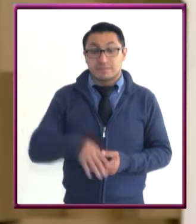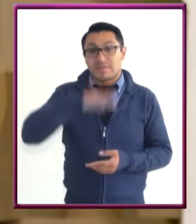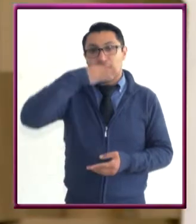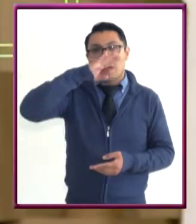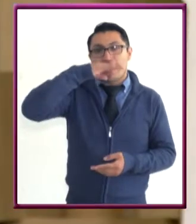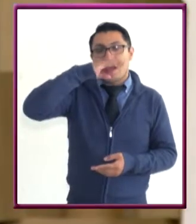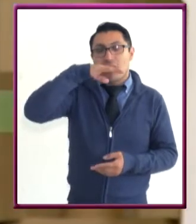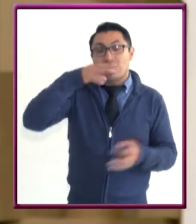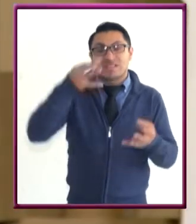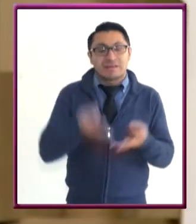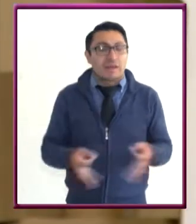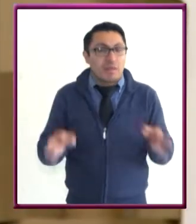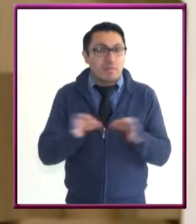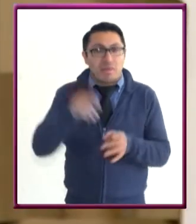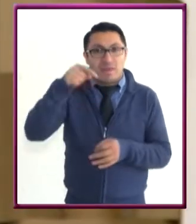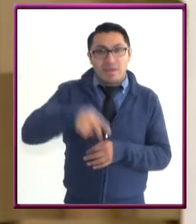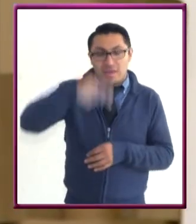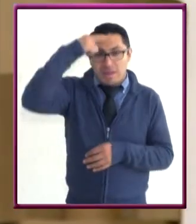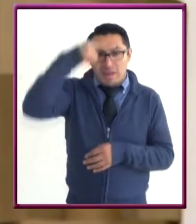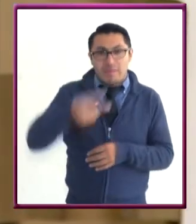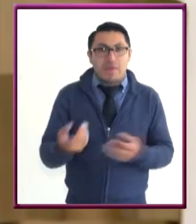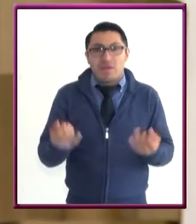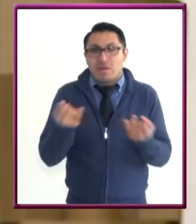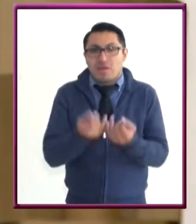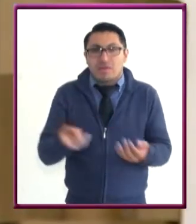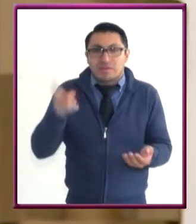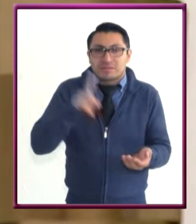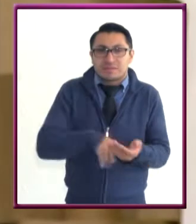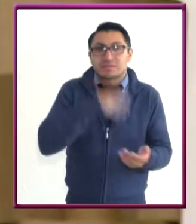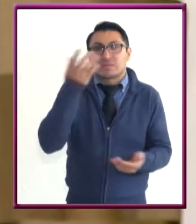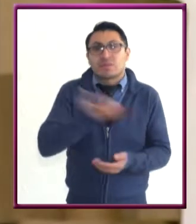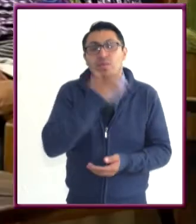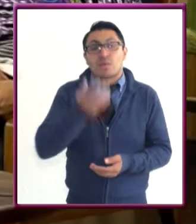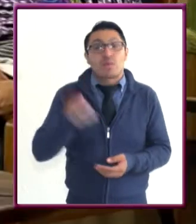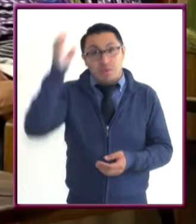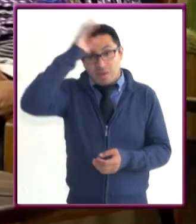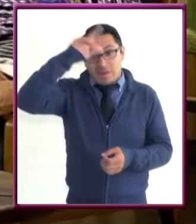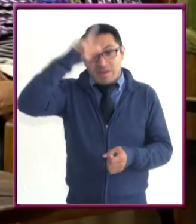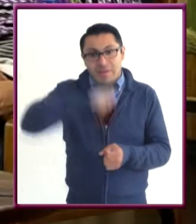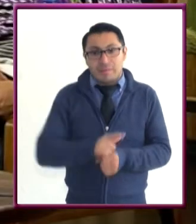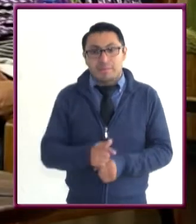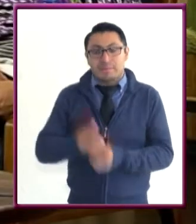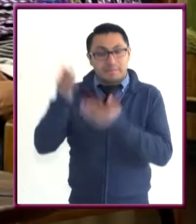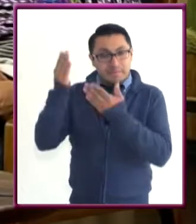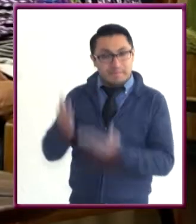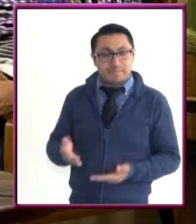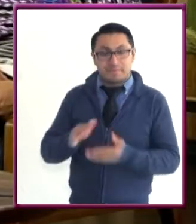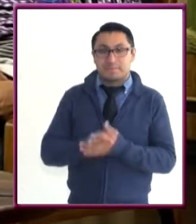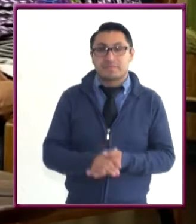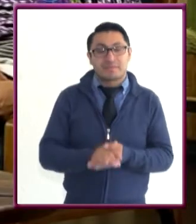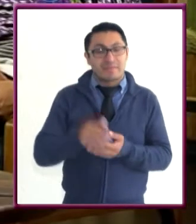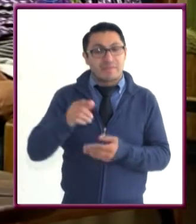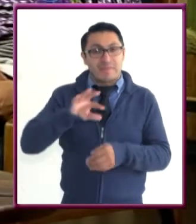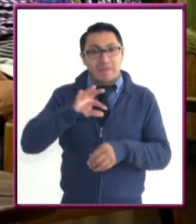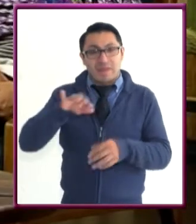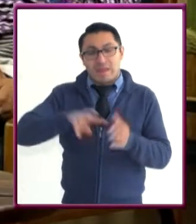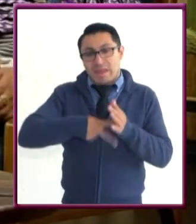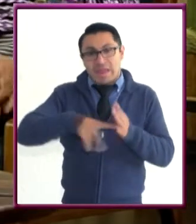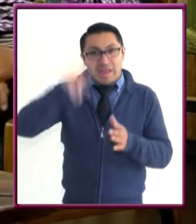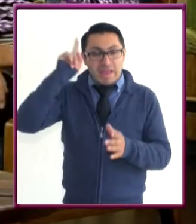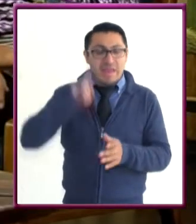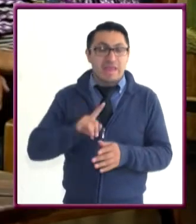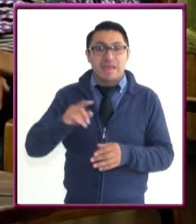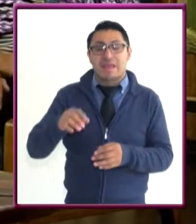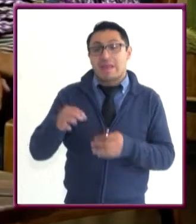El maíz es la base alimentaria de México y parte de una gran tradición cultural. Adelita San Vicente Tello es ingeniera agrónoma